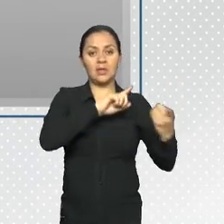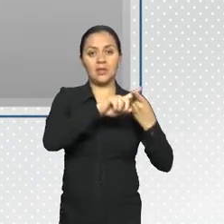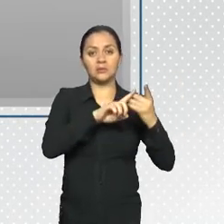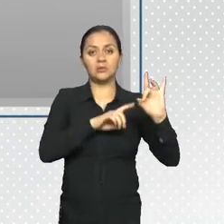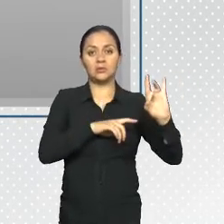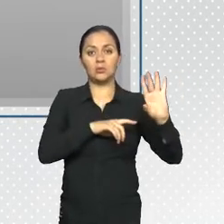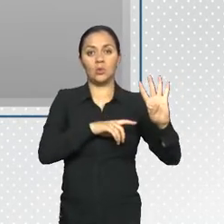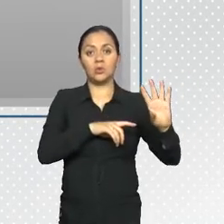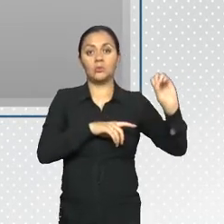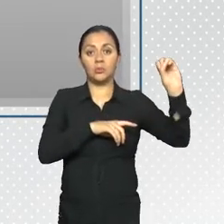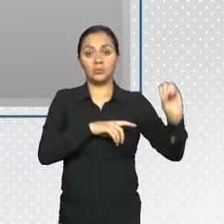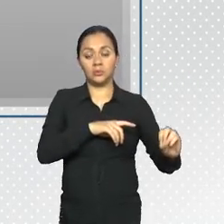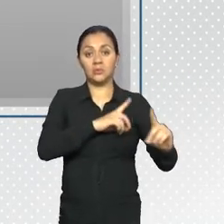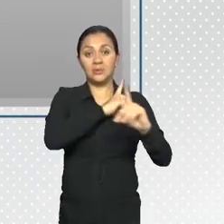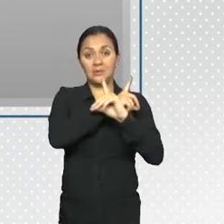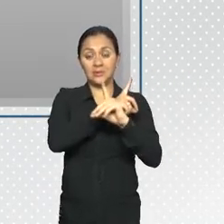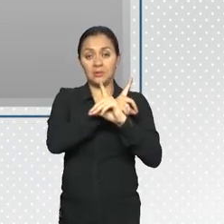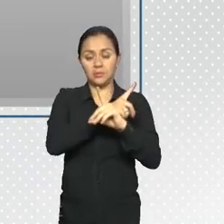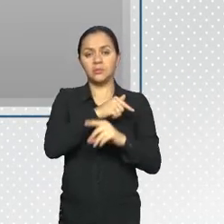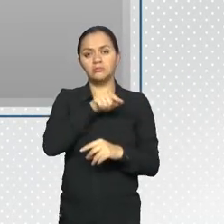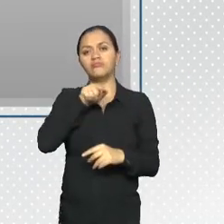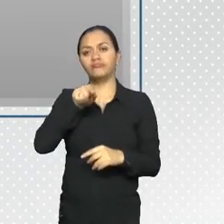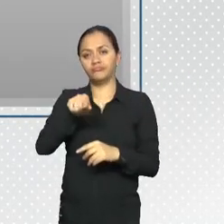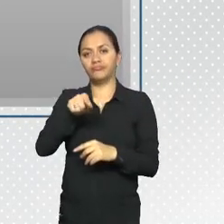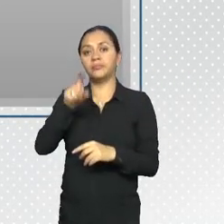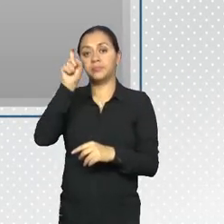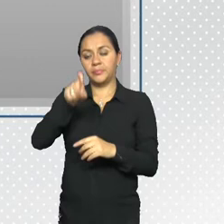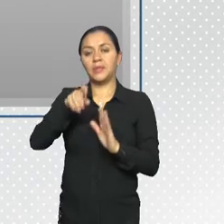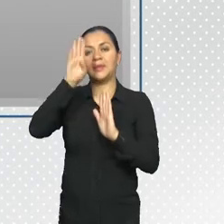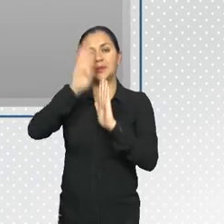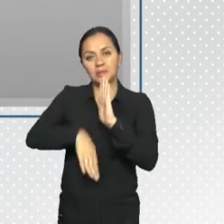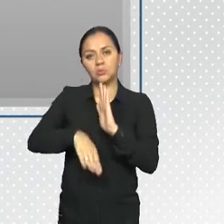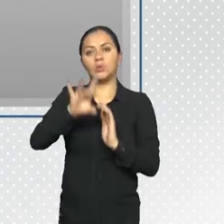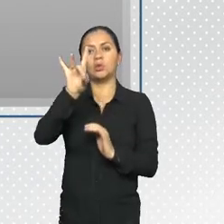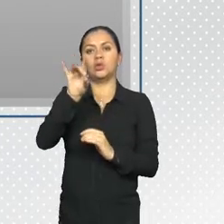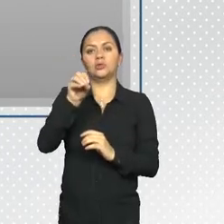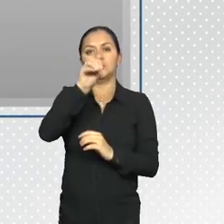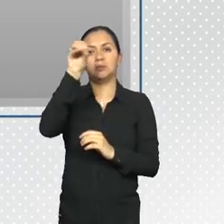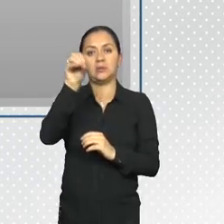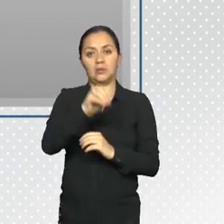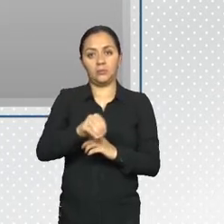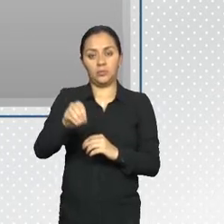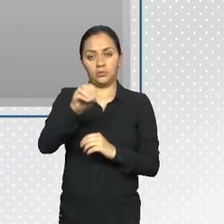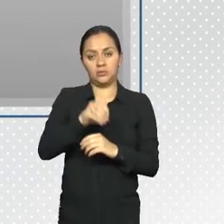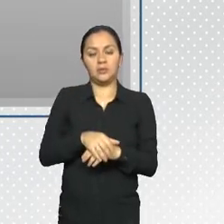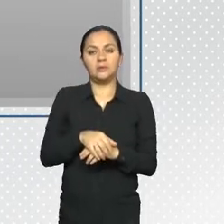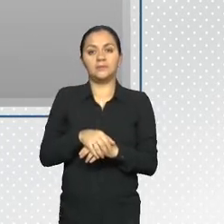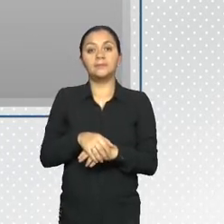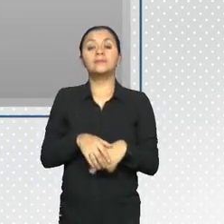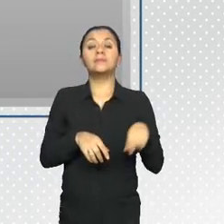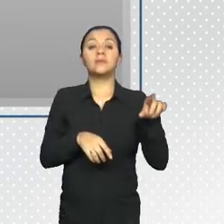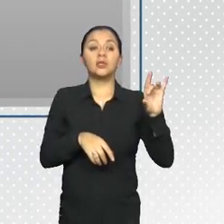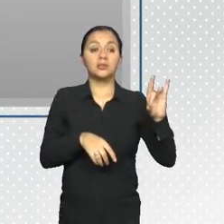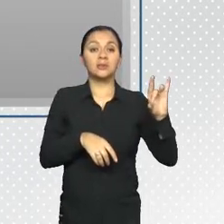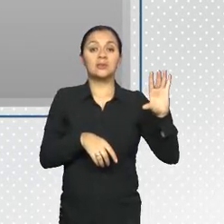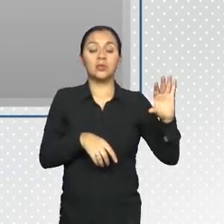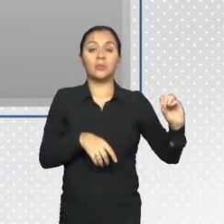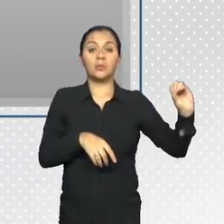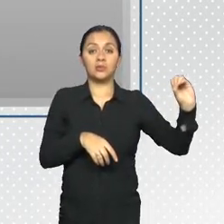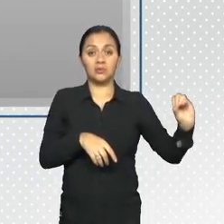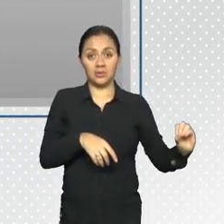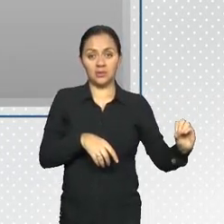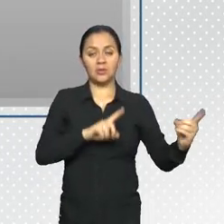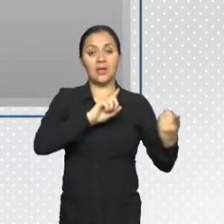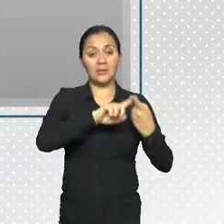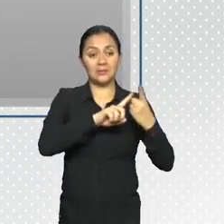de discapacidad, se obtiene el porcentaje de aplicación del descuento del 80%. Y del 85% al